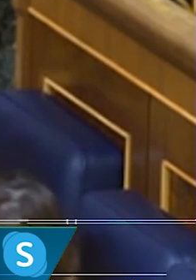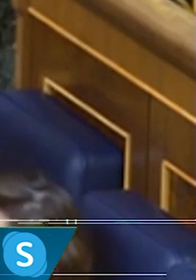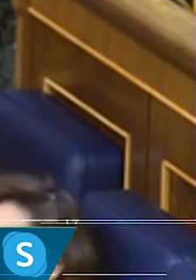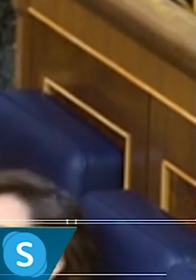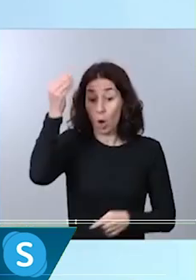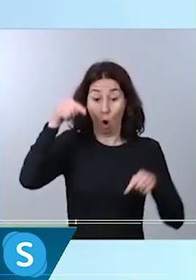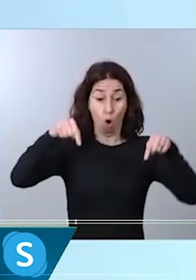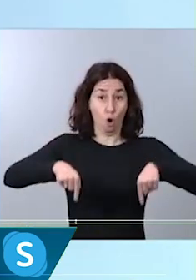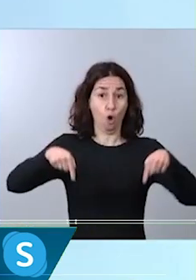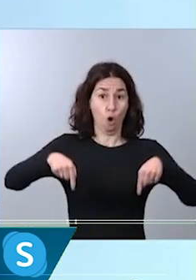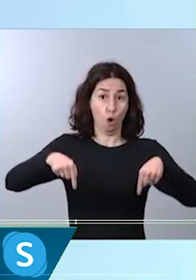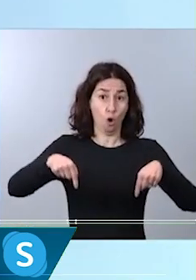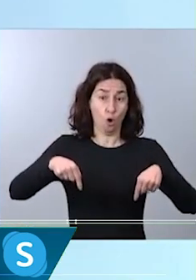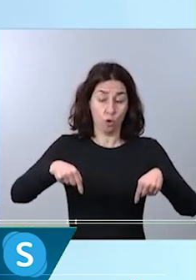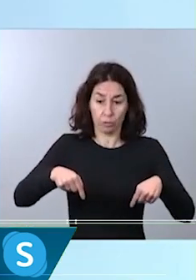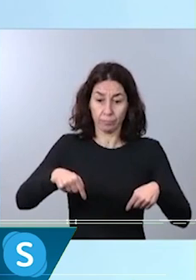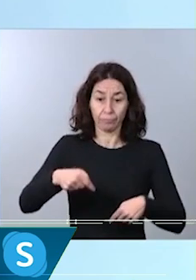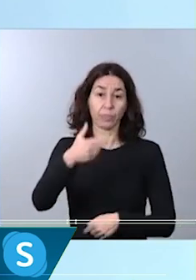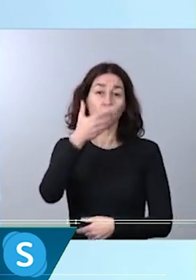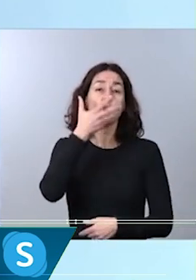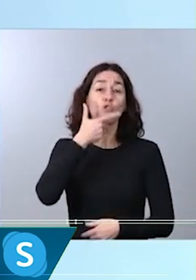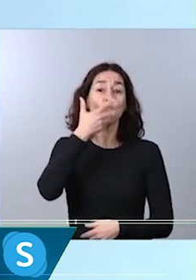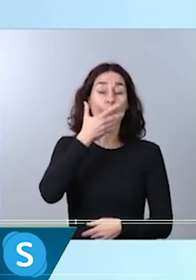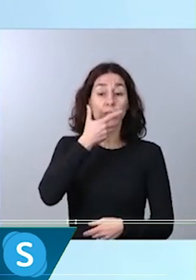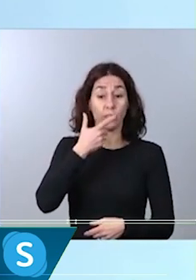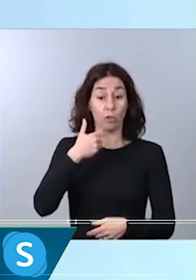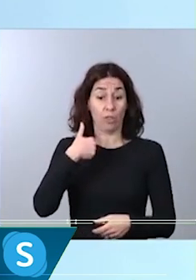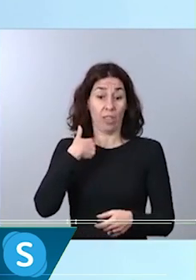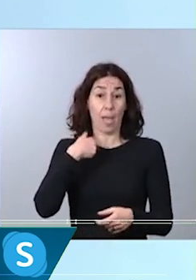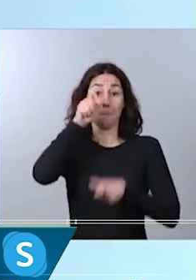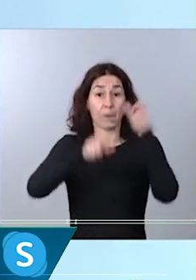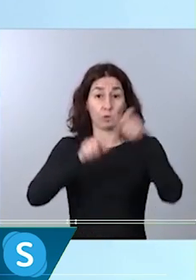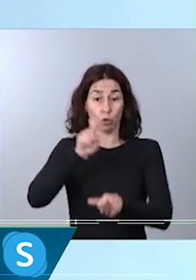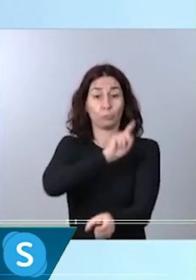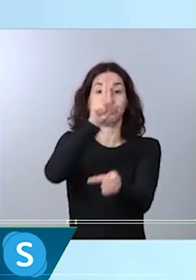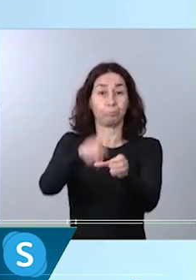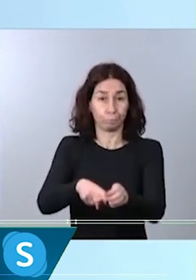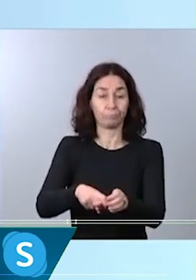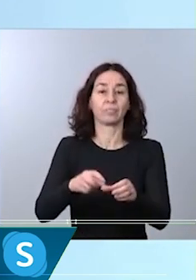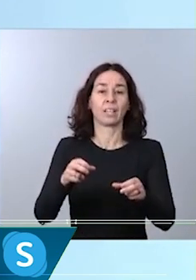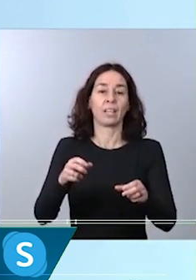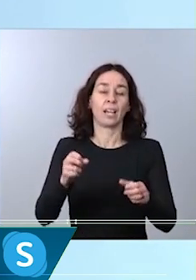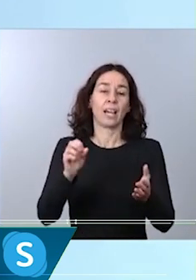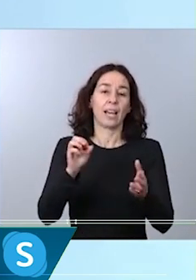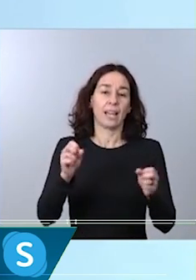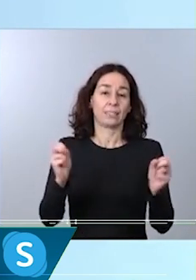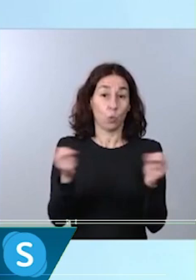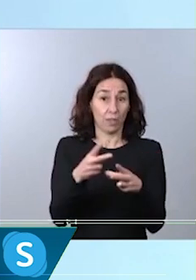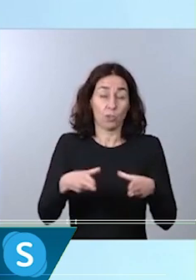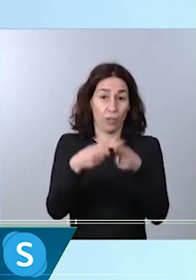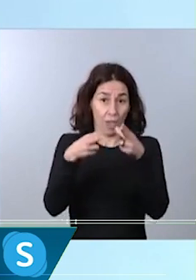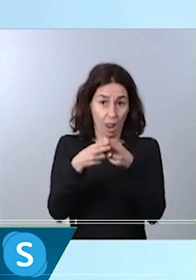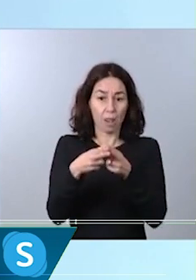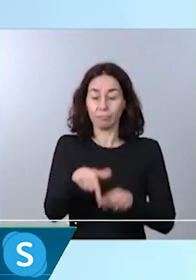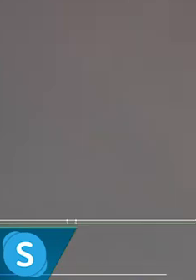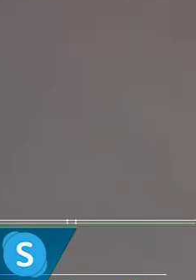reciente los que más fácil podría resultar hacer oposición con un presidente débil recordemos que se entienda o consiguió mayoría absoluta y simple ni nada